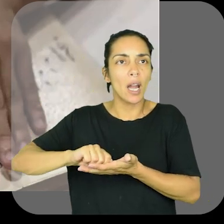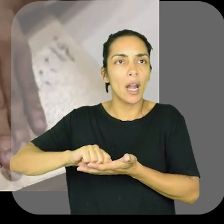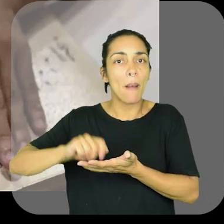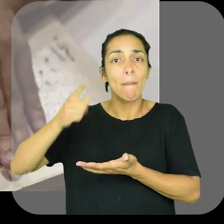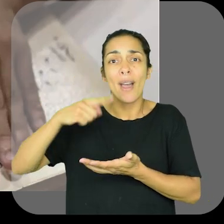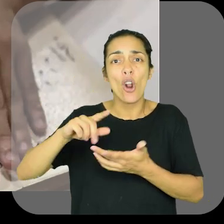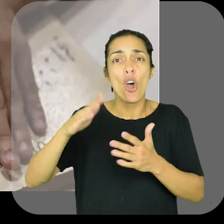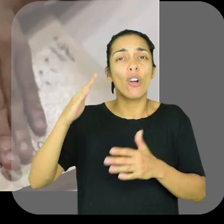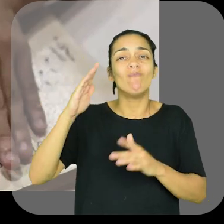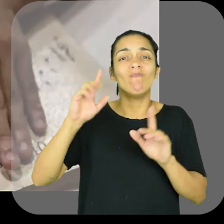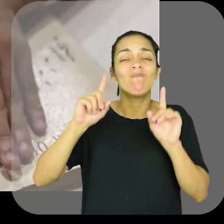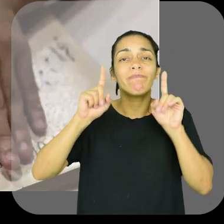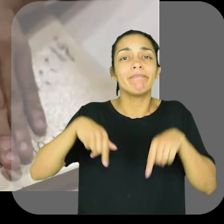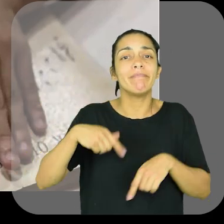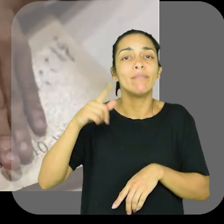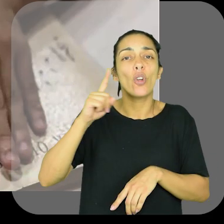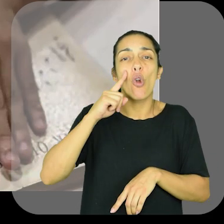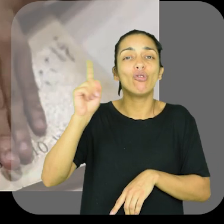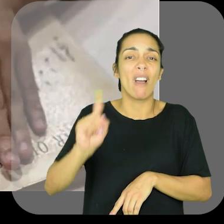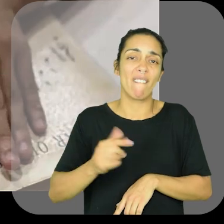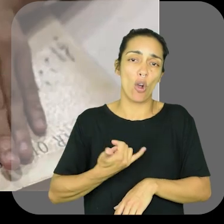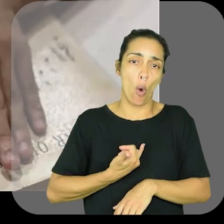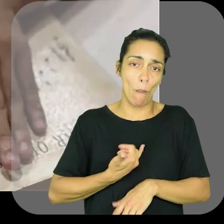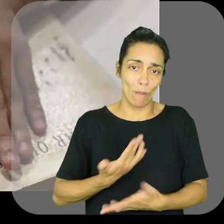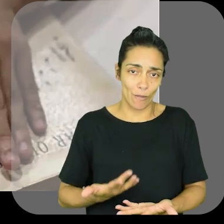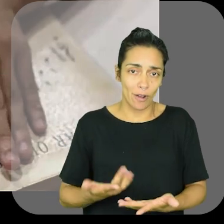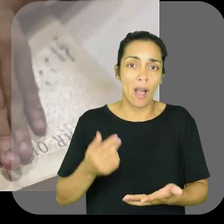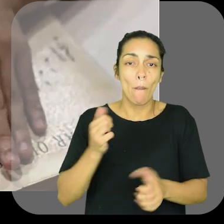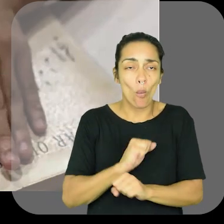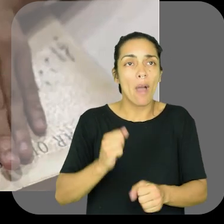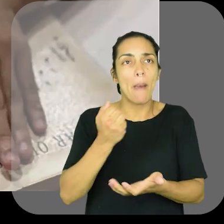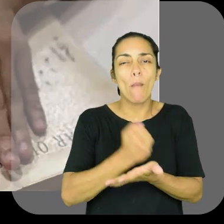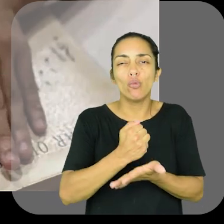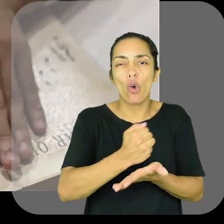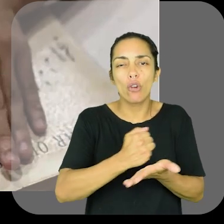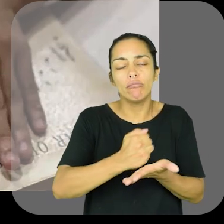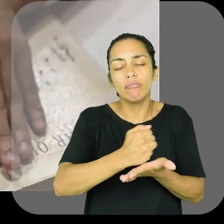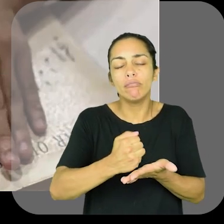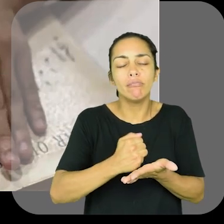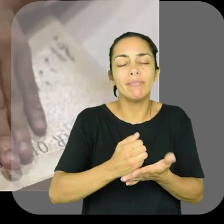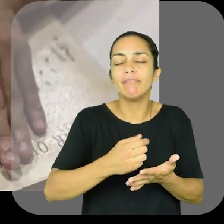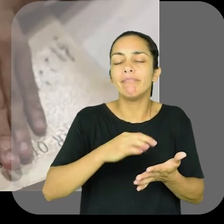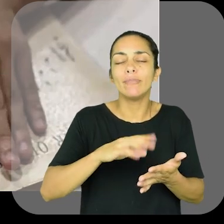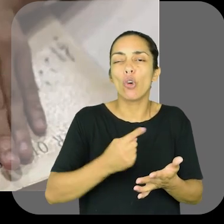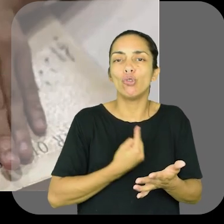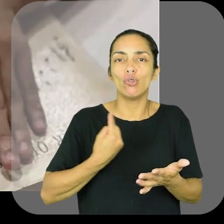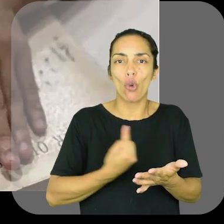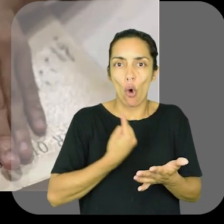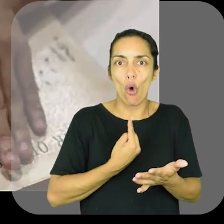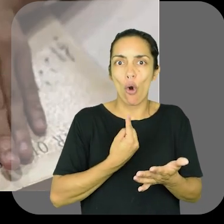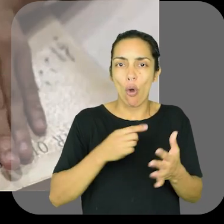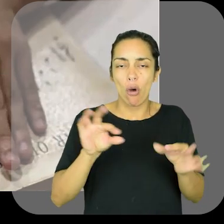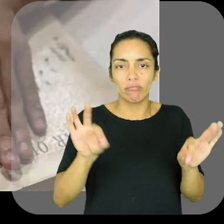hasta que le dicte a alguien para que la escriba, sino que él mismo pueda coger su punzón y escribir la partitura que está